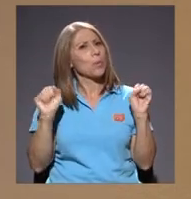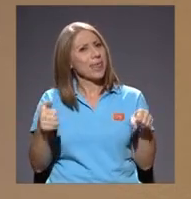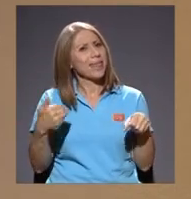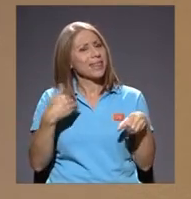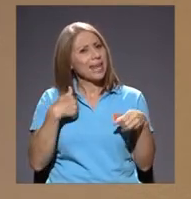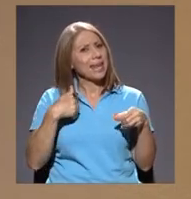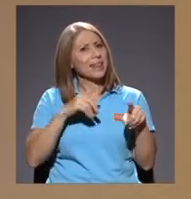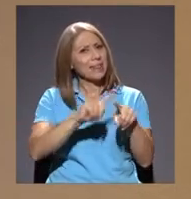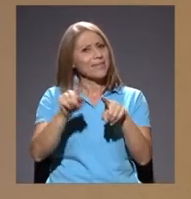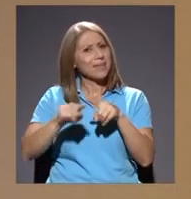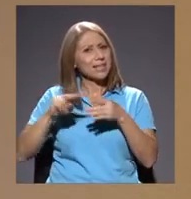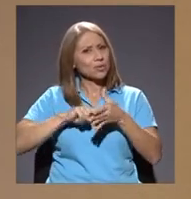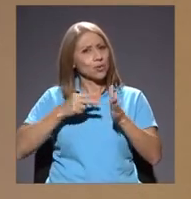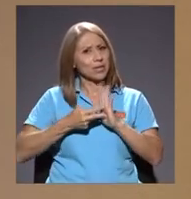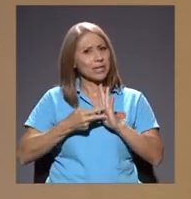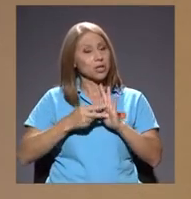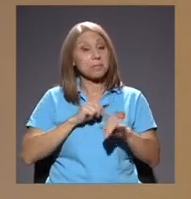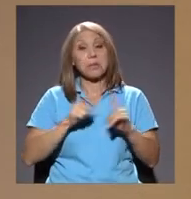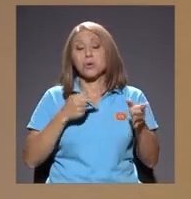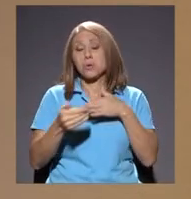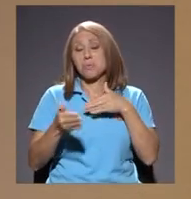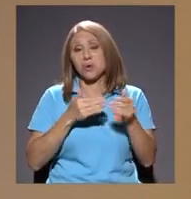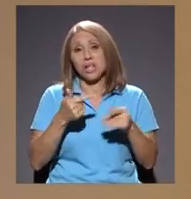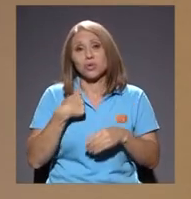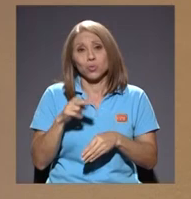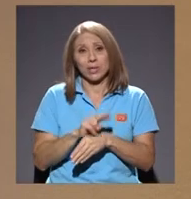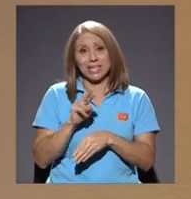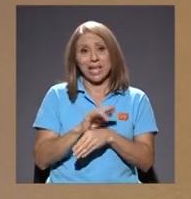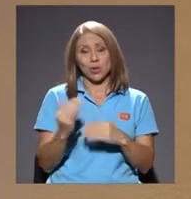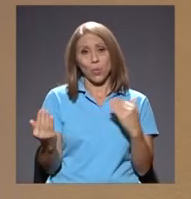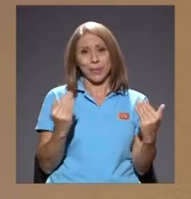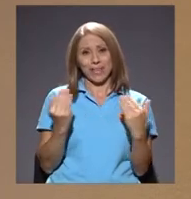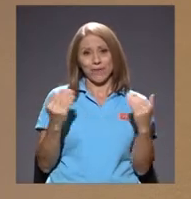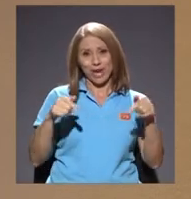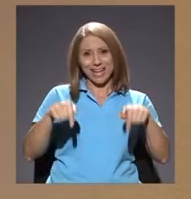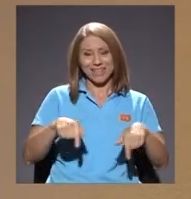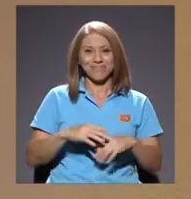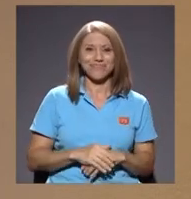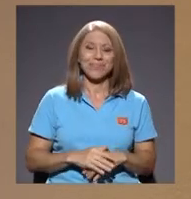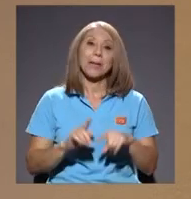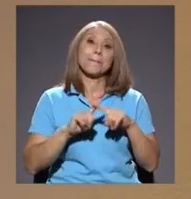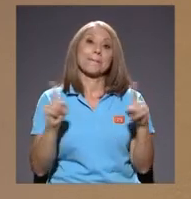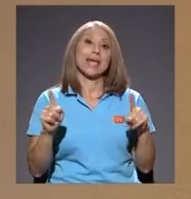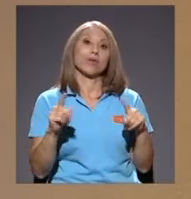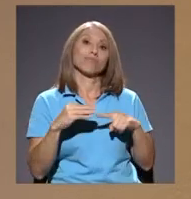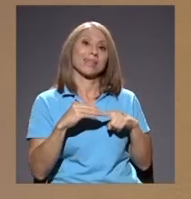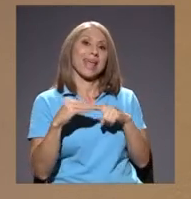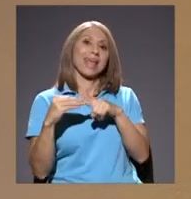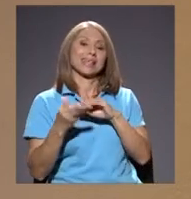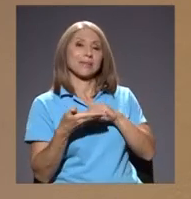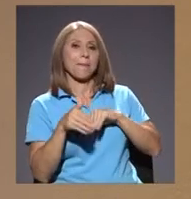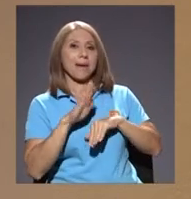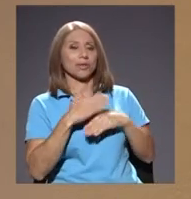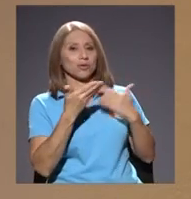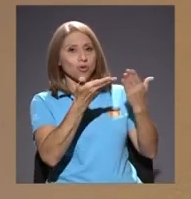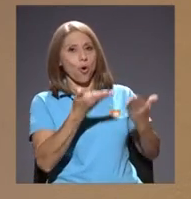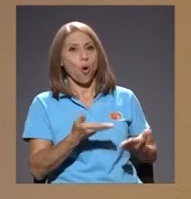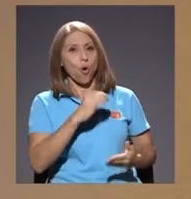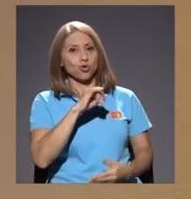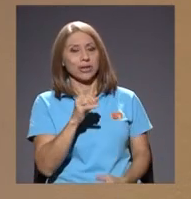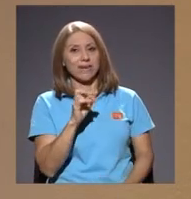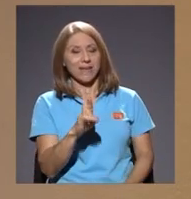importa aquí lo estoy usando como metáfora pero el experto de josé rafael de manera